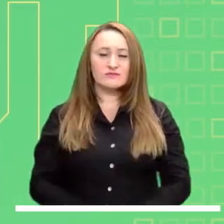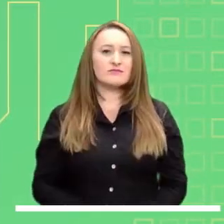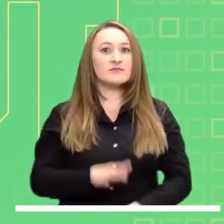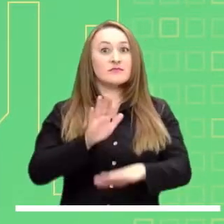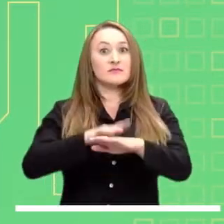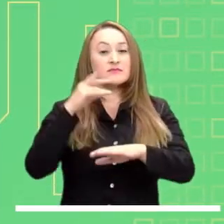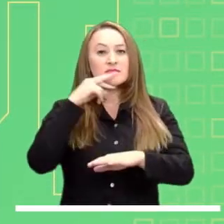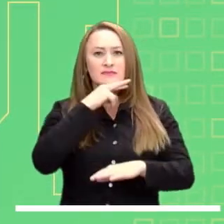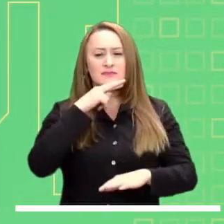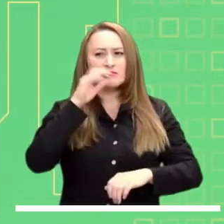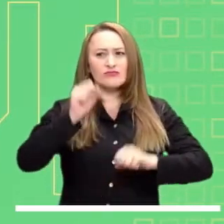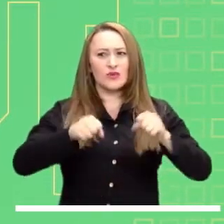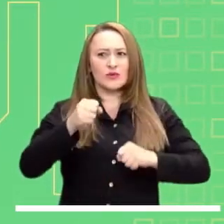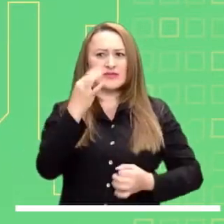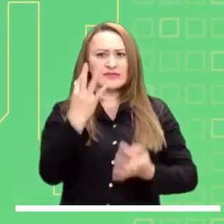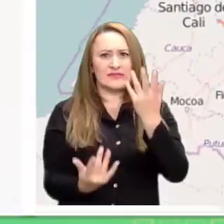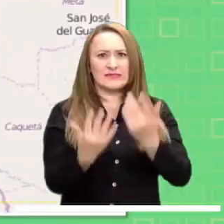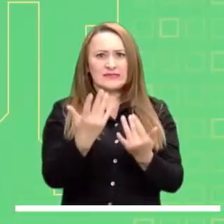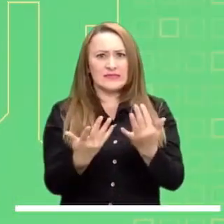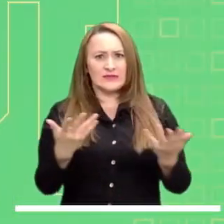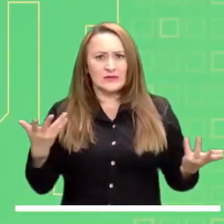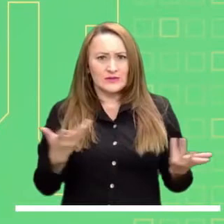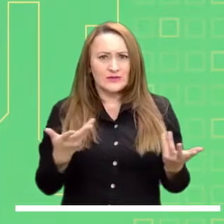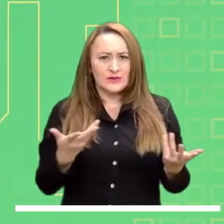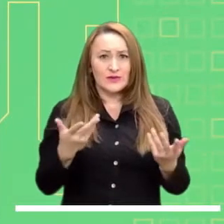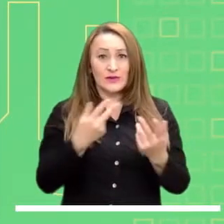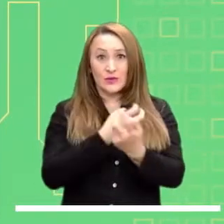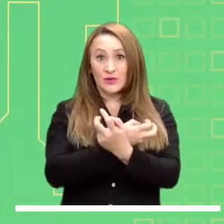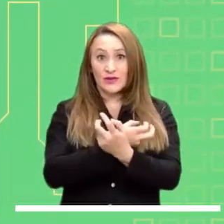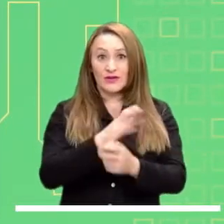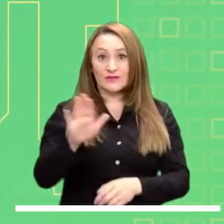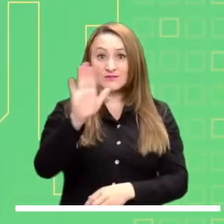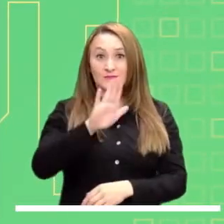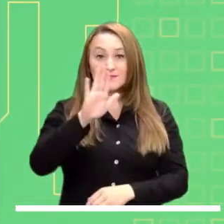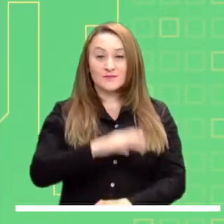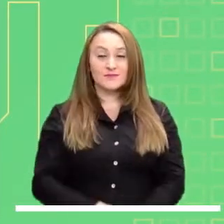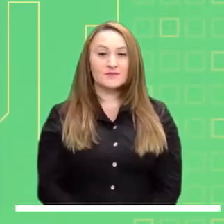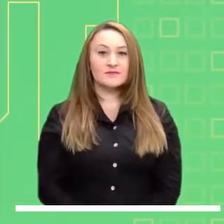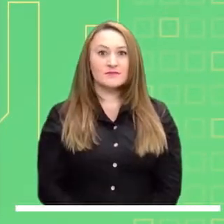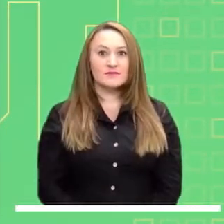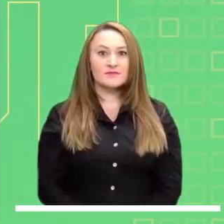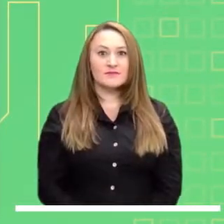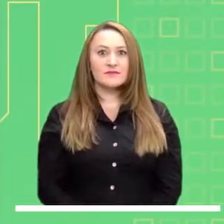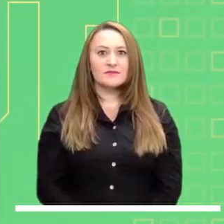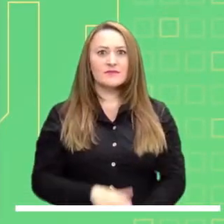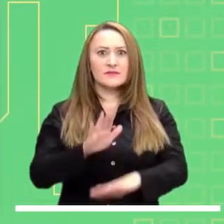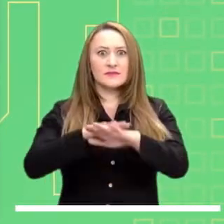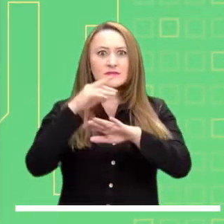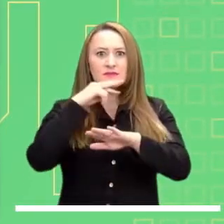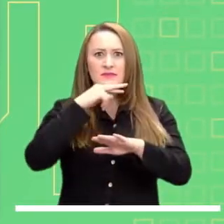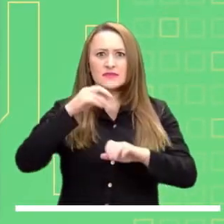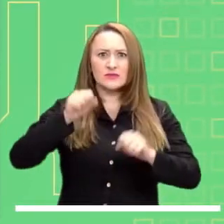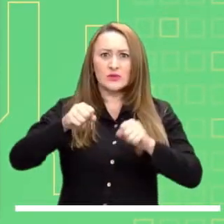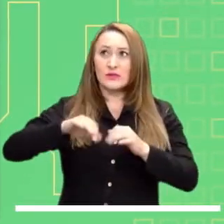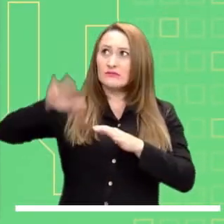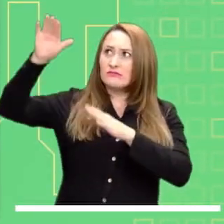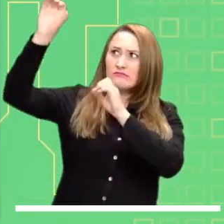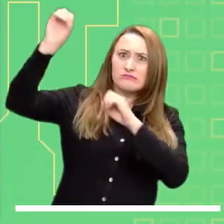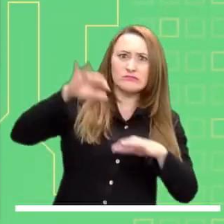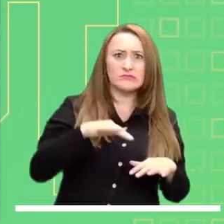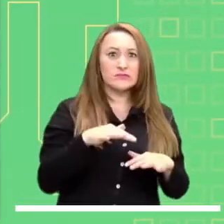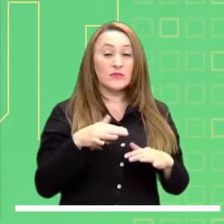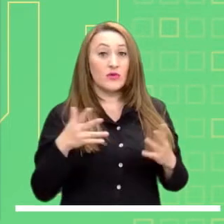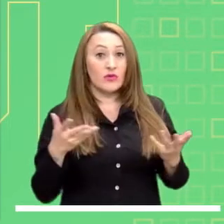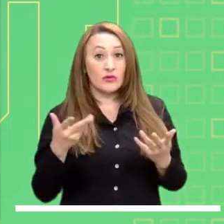los municipios de Nechí y Guaranda. Alerta roja por probabilidad de incendios en la cobertura vegetal del departamento